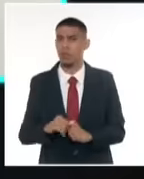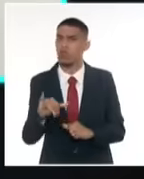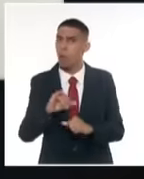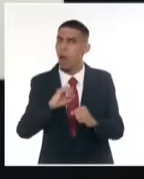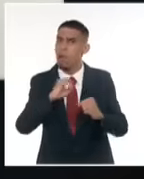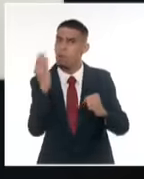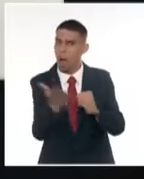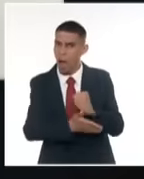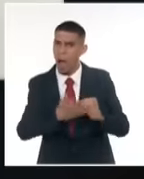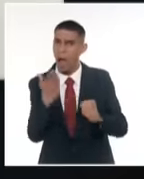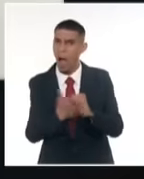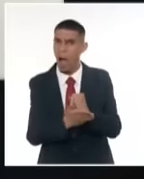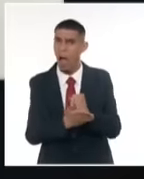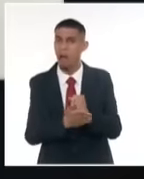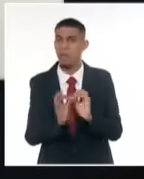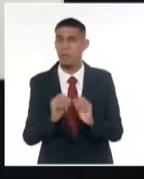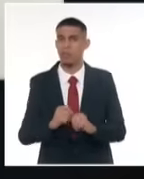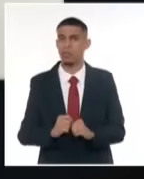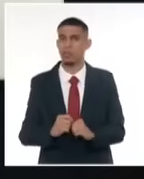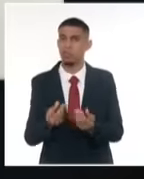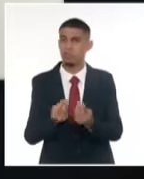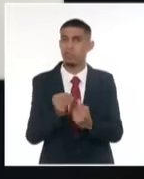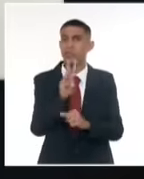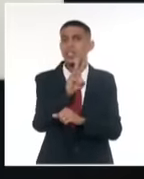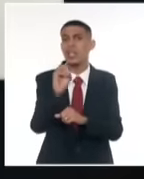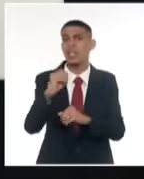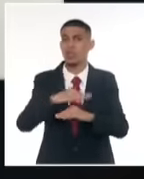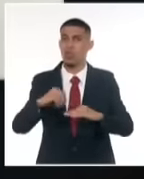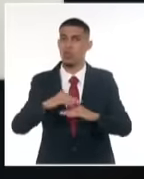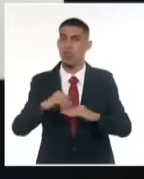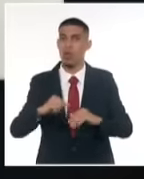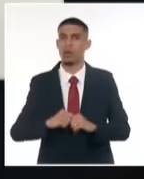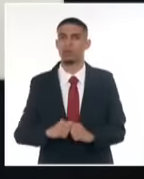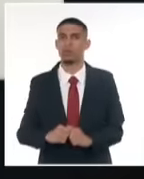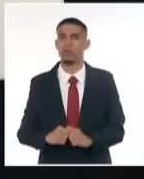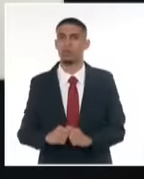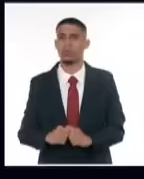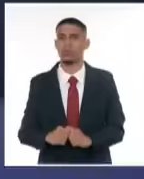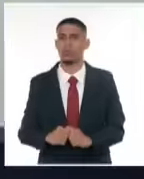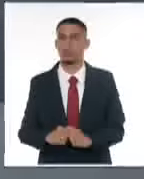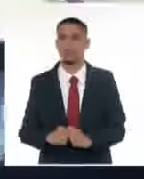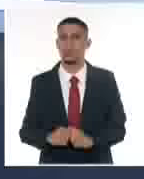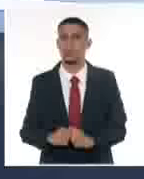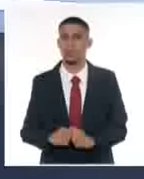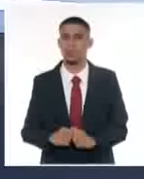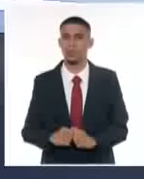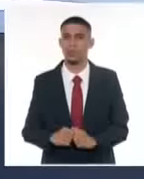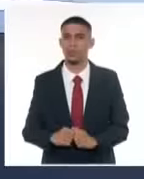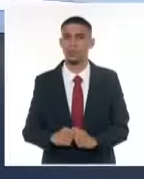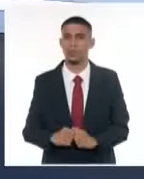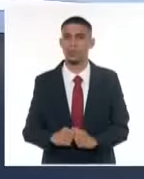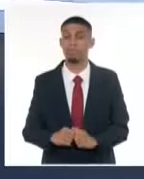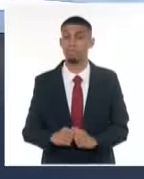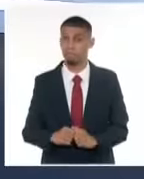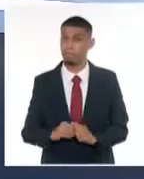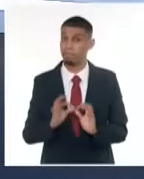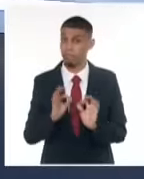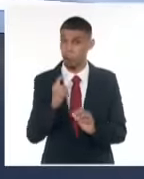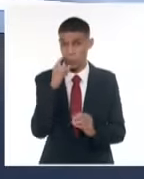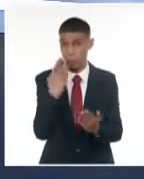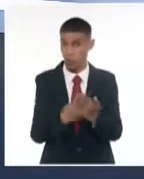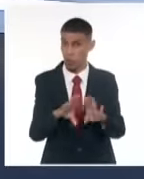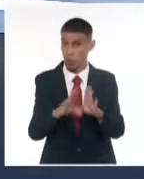bueno, $300 por el carro del Estado y 100 por cada campo de caña. Terroristas sin